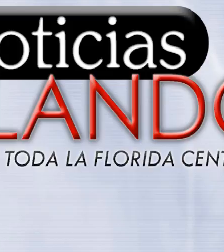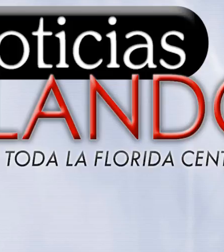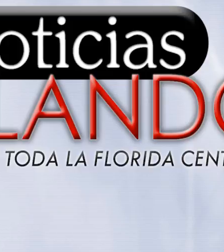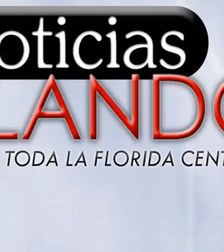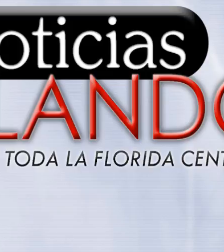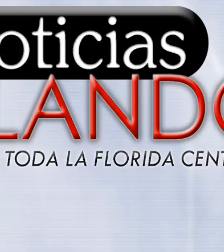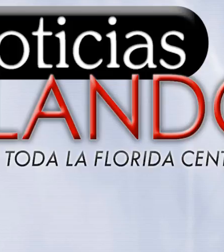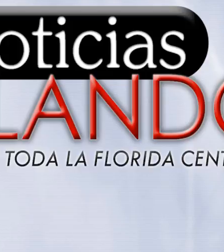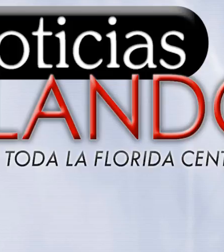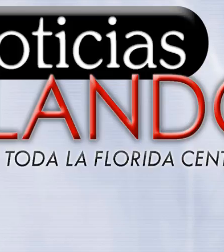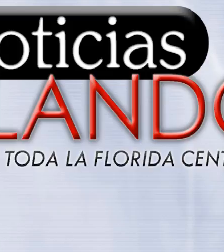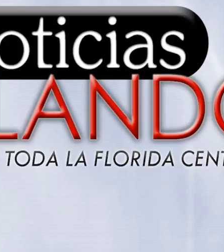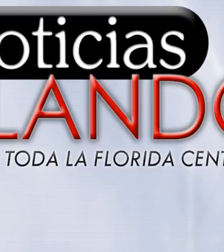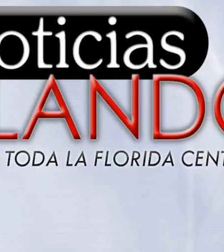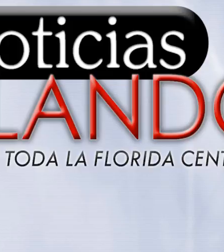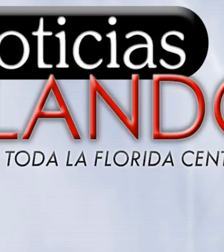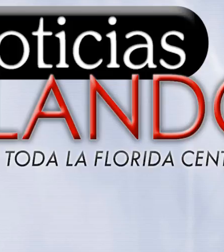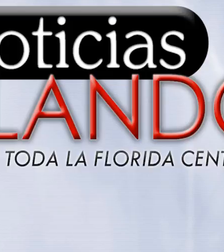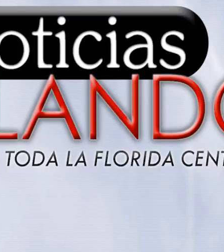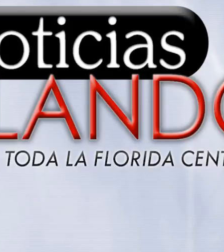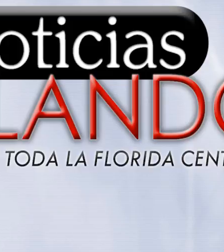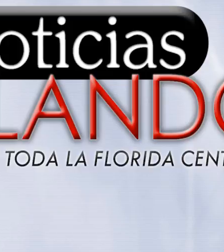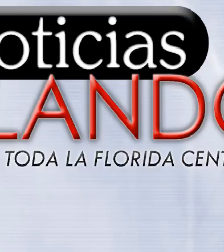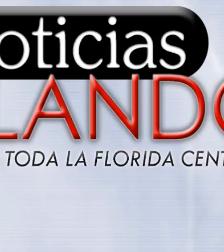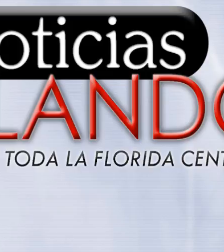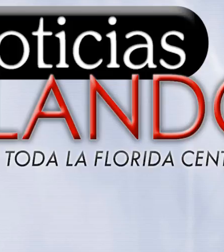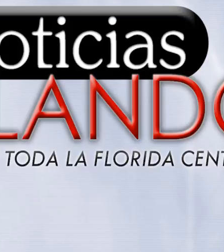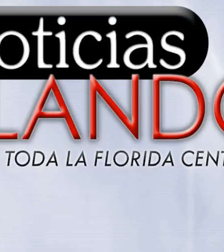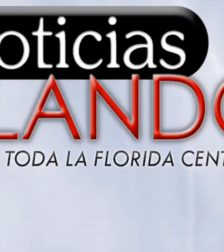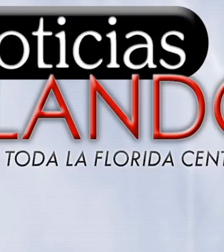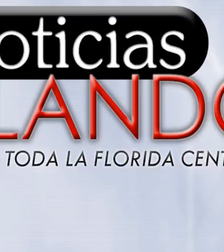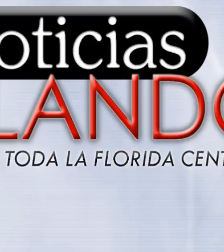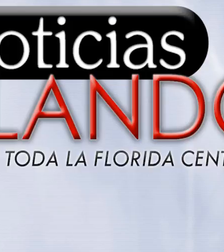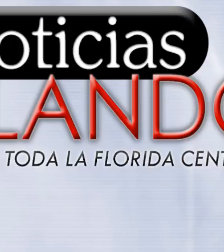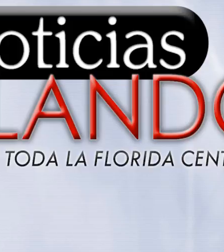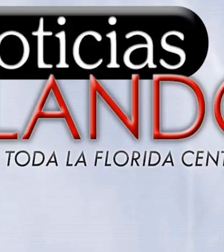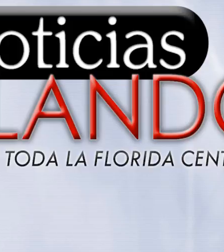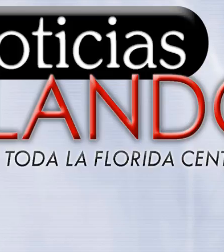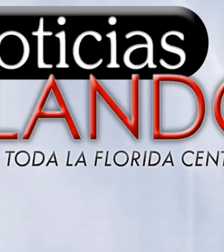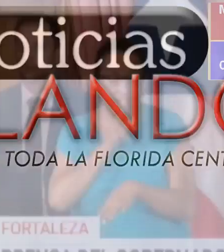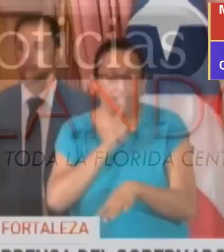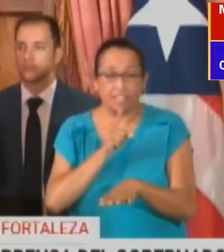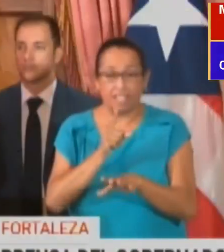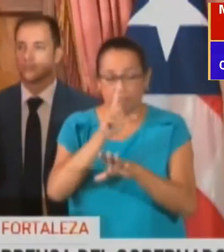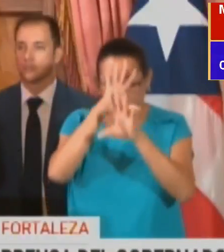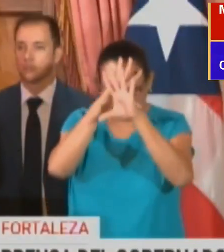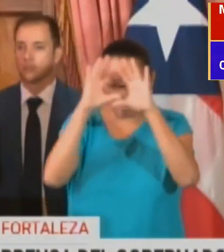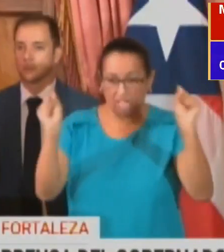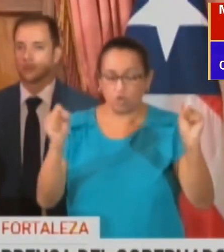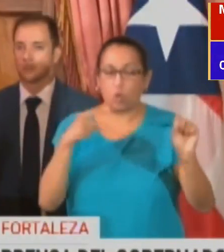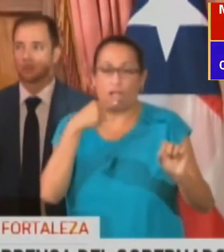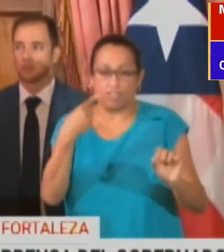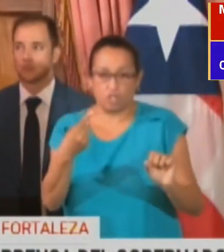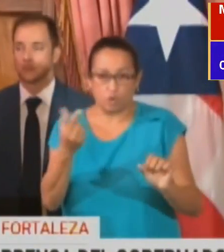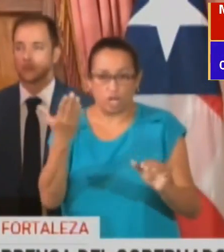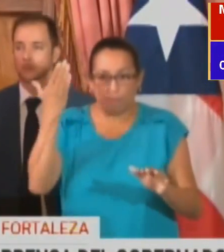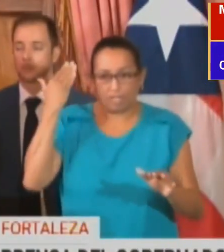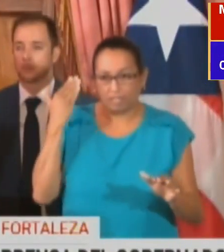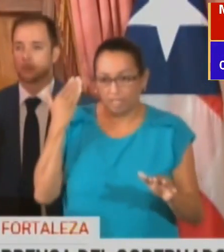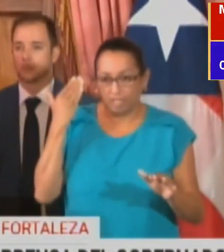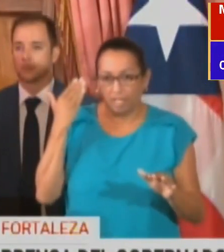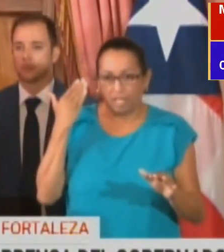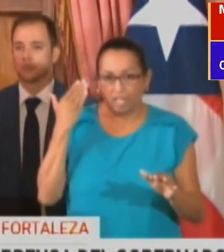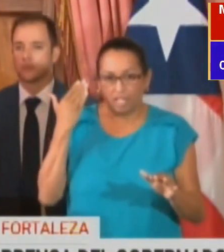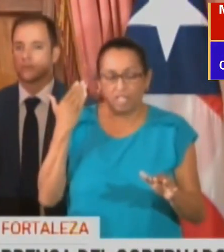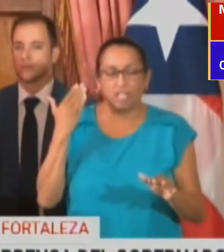adelantar nuestra gestión. No es secreto que el presidente ha hecho expresiones en el pasado. No es secreto que hemos tenido obstáculos en distintas áreas, pero tampoco es